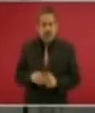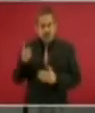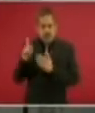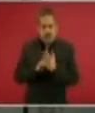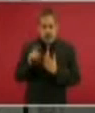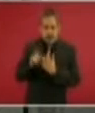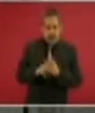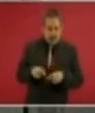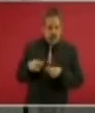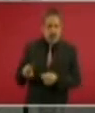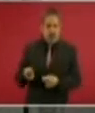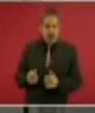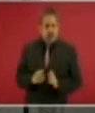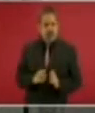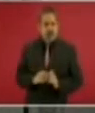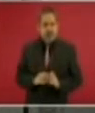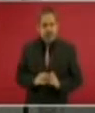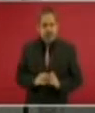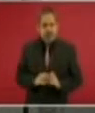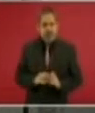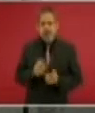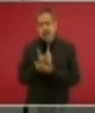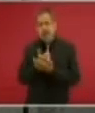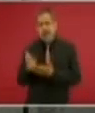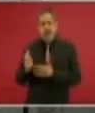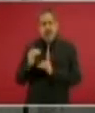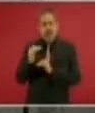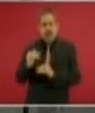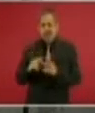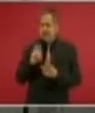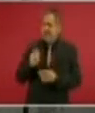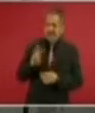mensuales y el salario mínimo son